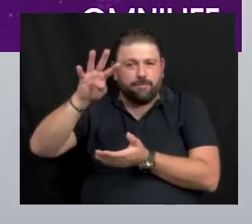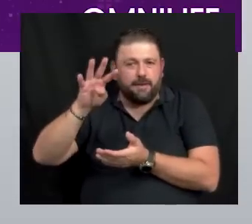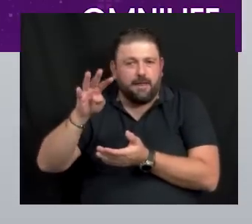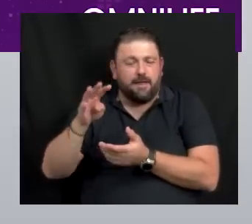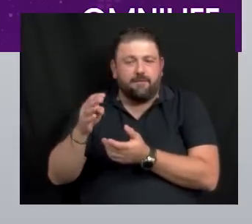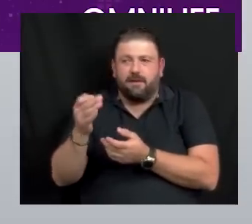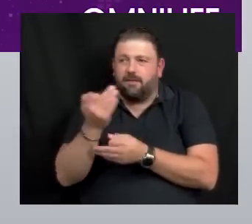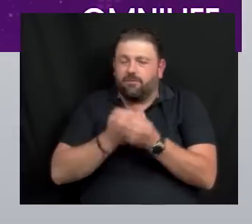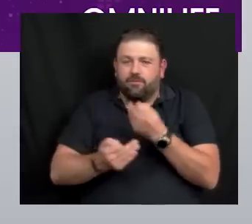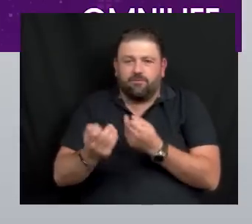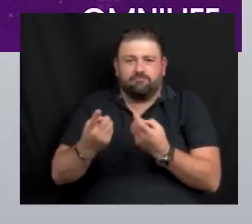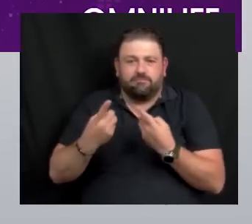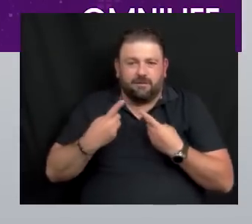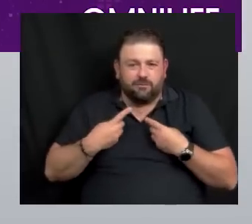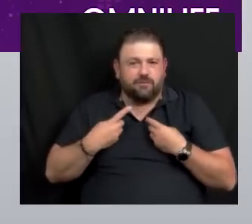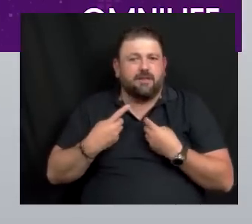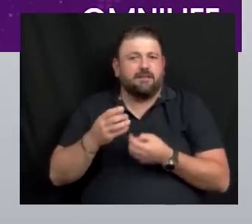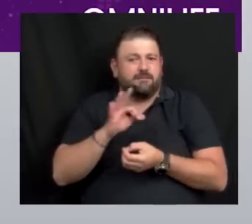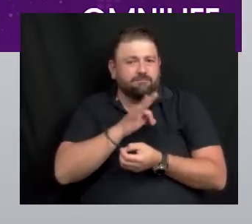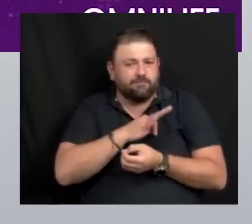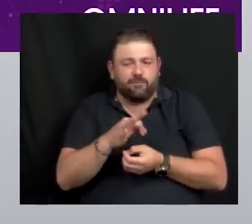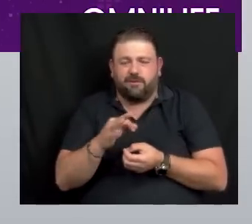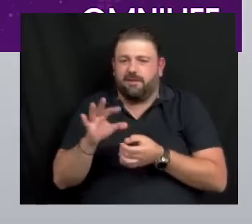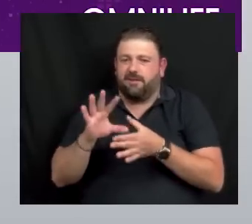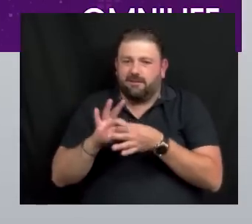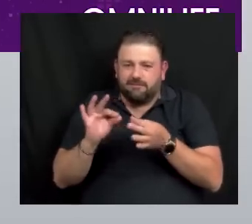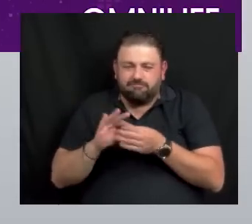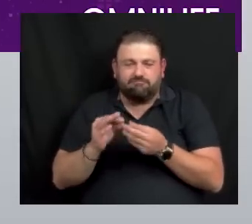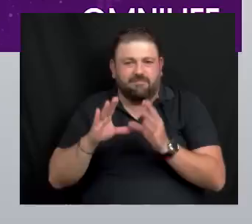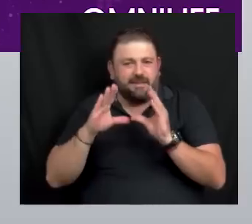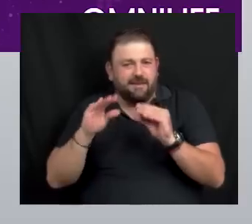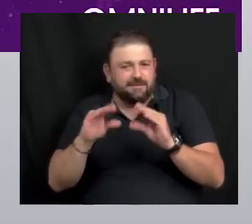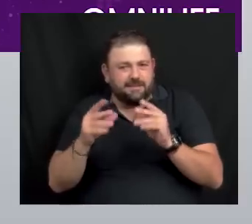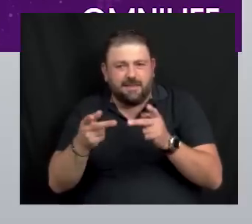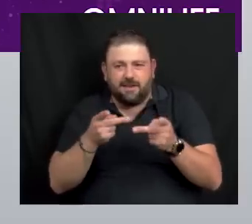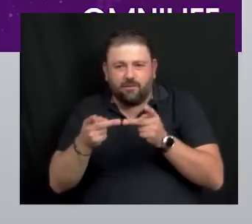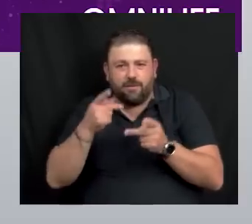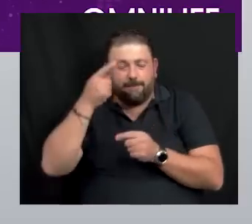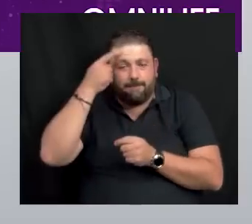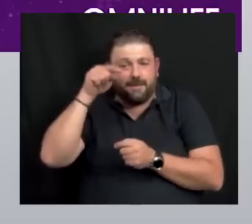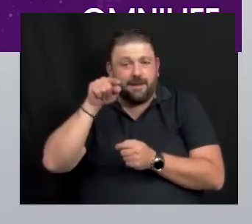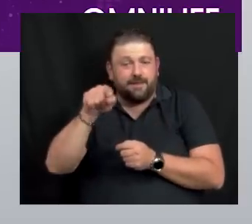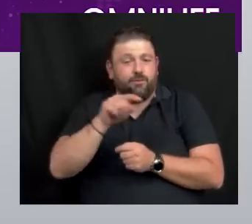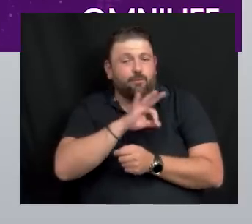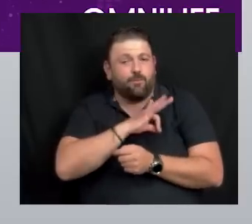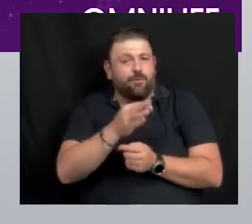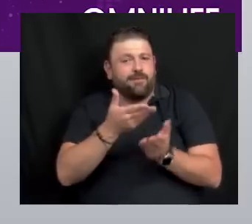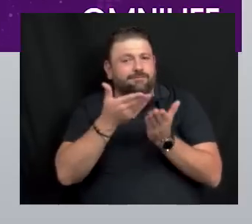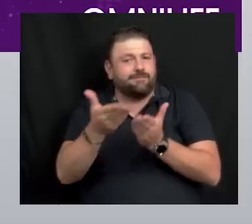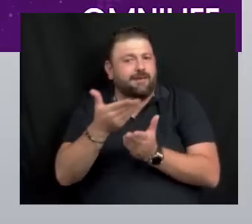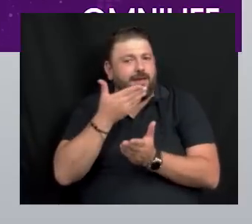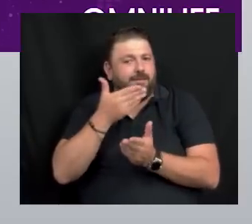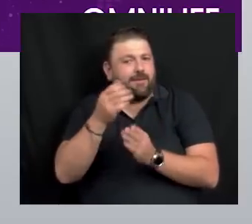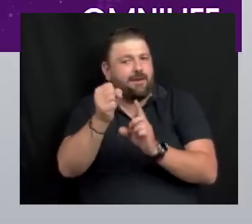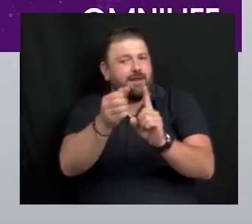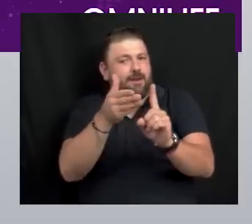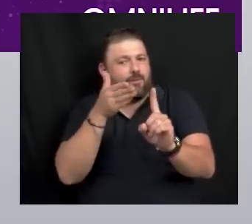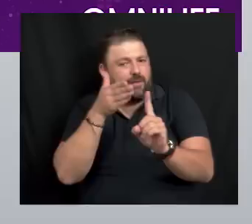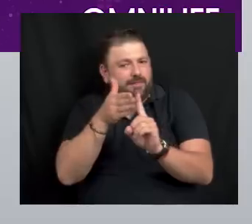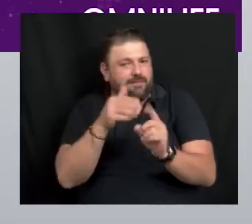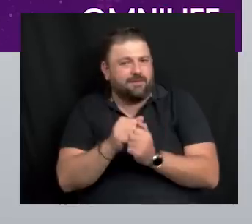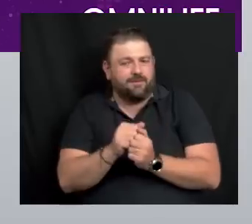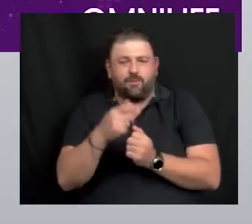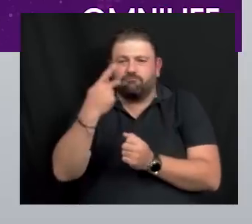podemos llegar a muchísimos lados cumpliendo nuestros sueños y nuestras metas, y que se trata de aprovechar. Se trata de aprovechar.